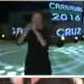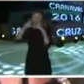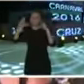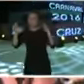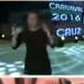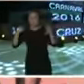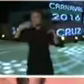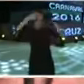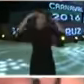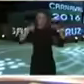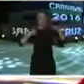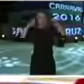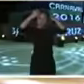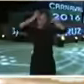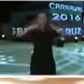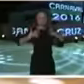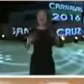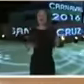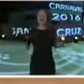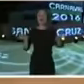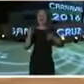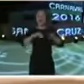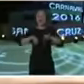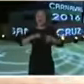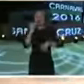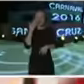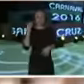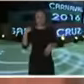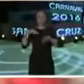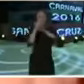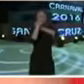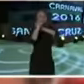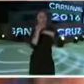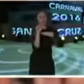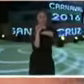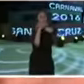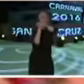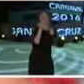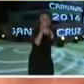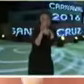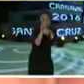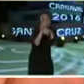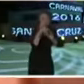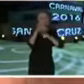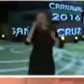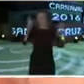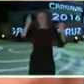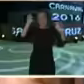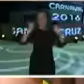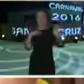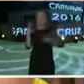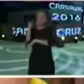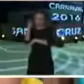arena rubia, porque mi terruño es bello. Y en la espalda una joroba, homenaje a mis camellos. En